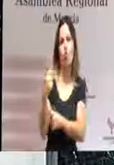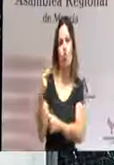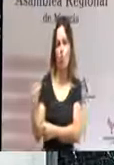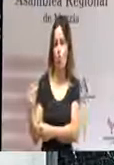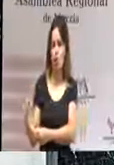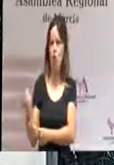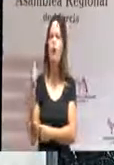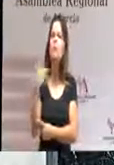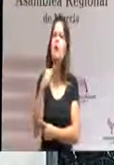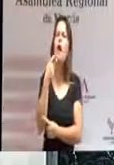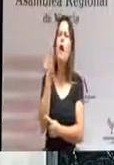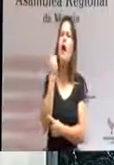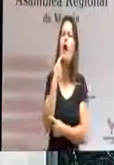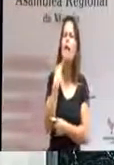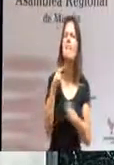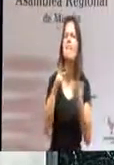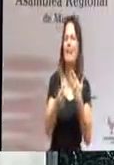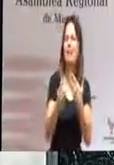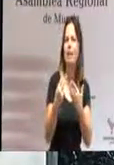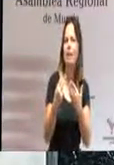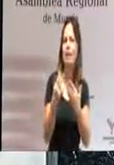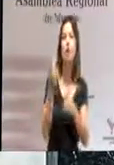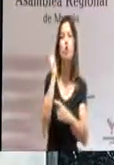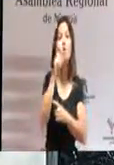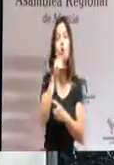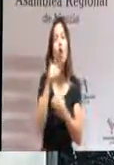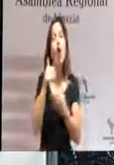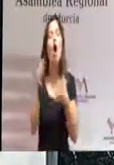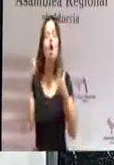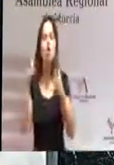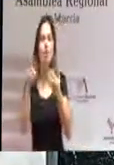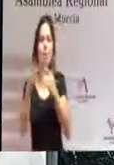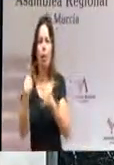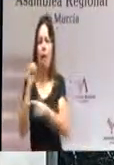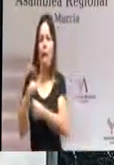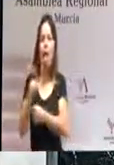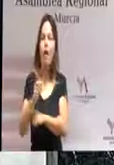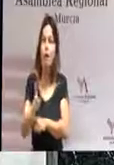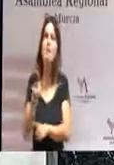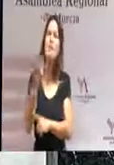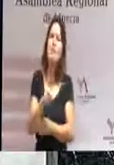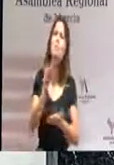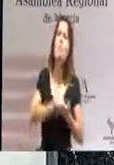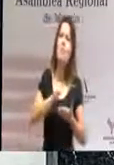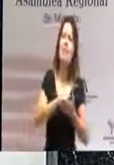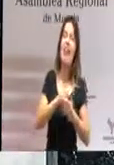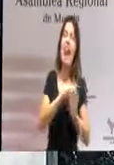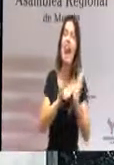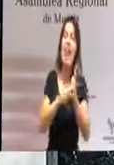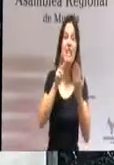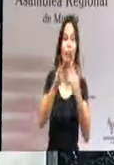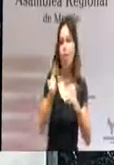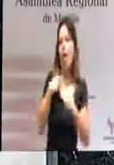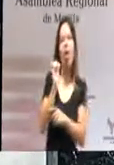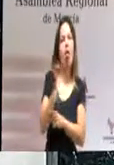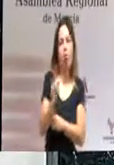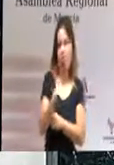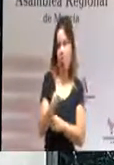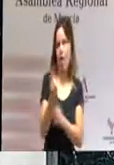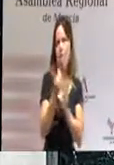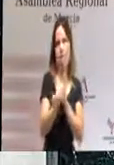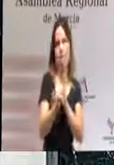Habló de transparencia y no solamente ha ninguneado al Consejo de la Transparencia, es que además ha incumplido reiteradamente la ley de transparencia. Y habló